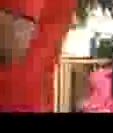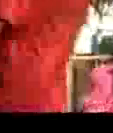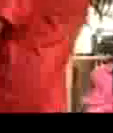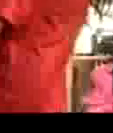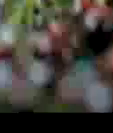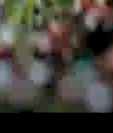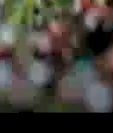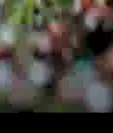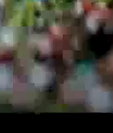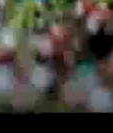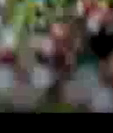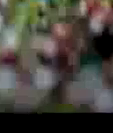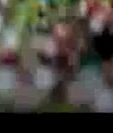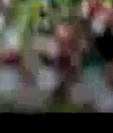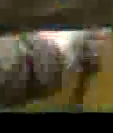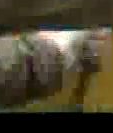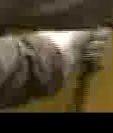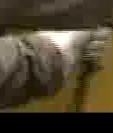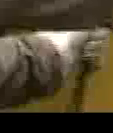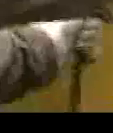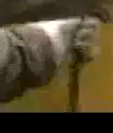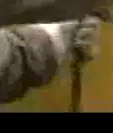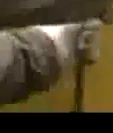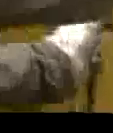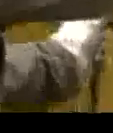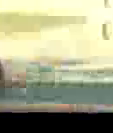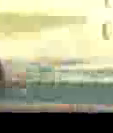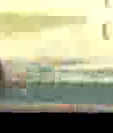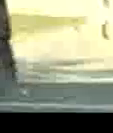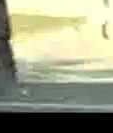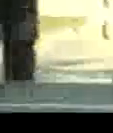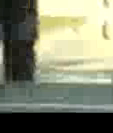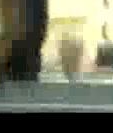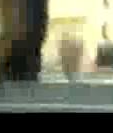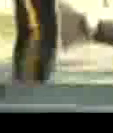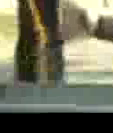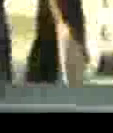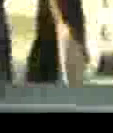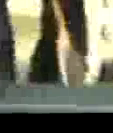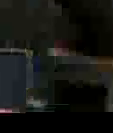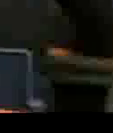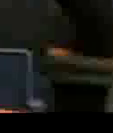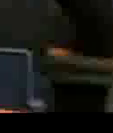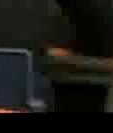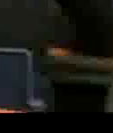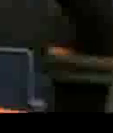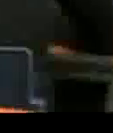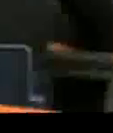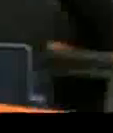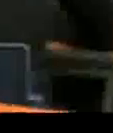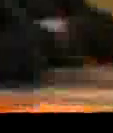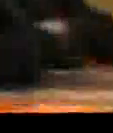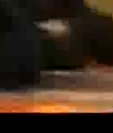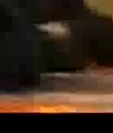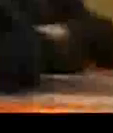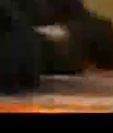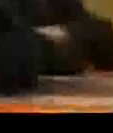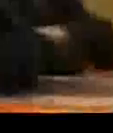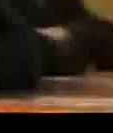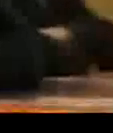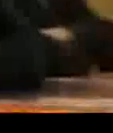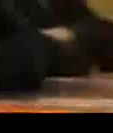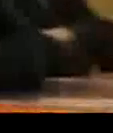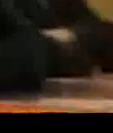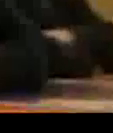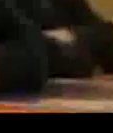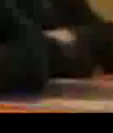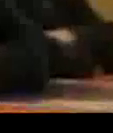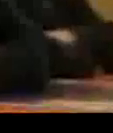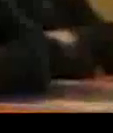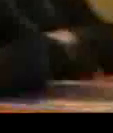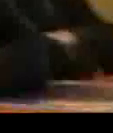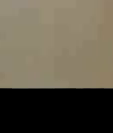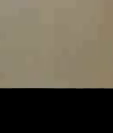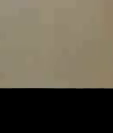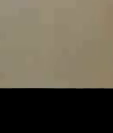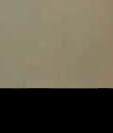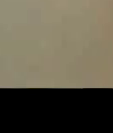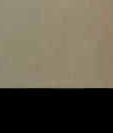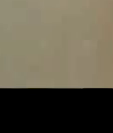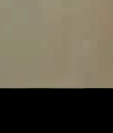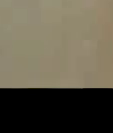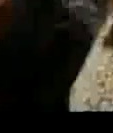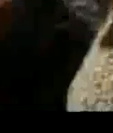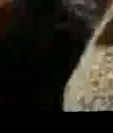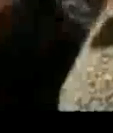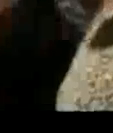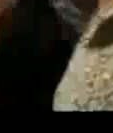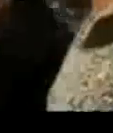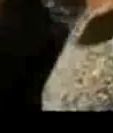fueron el comercio, la industria manufacturera y la construcción. ¿Y por qué estamos haciendo esta reforma tributaria? Porque queremos aportar a